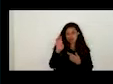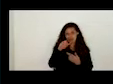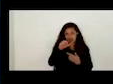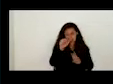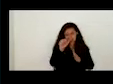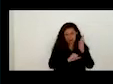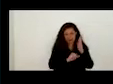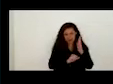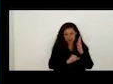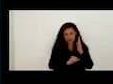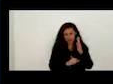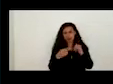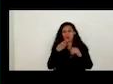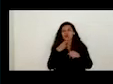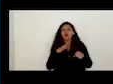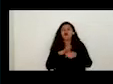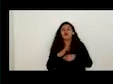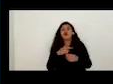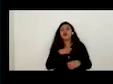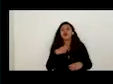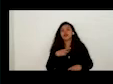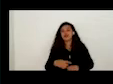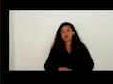¿cuál tendrían que estar utilizando?